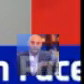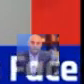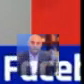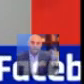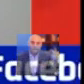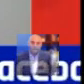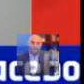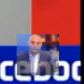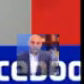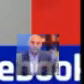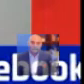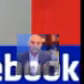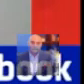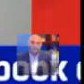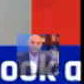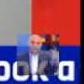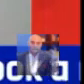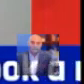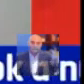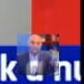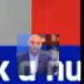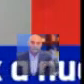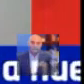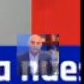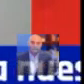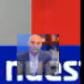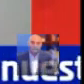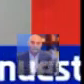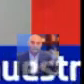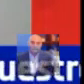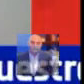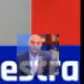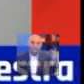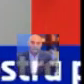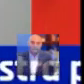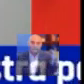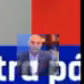encontramos, si todo marcha bien, esperemos que sí, mañana. Un abrazo, querido